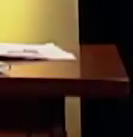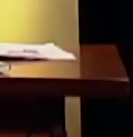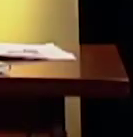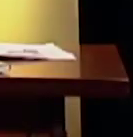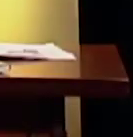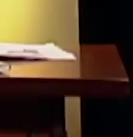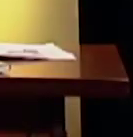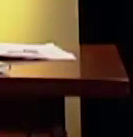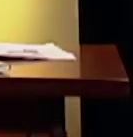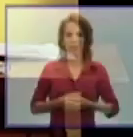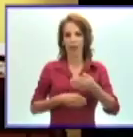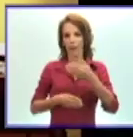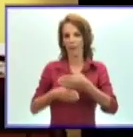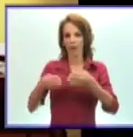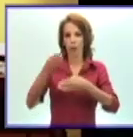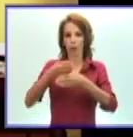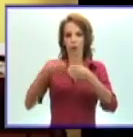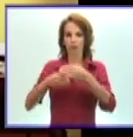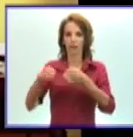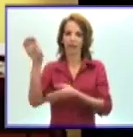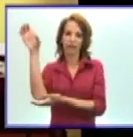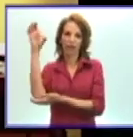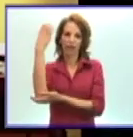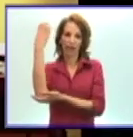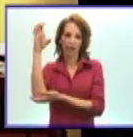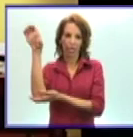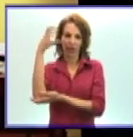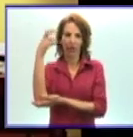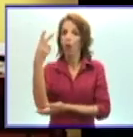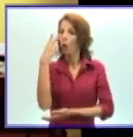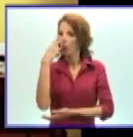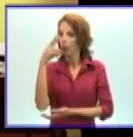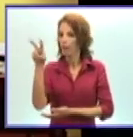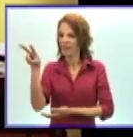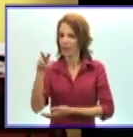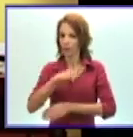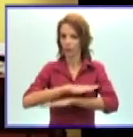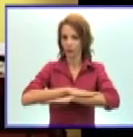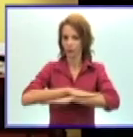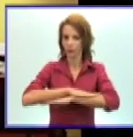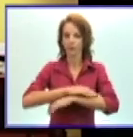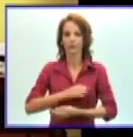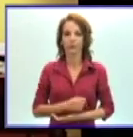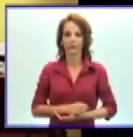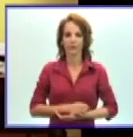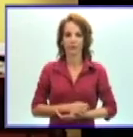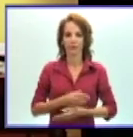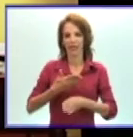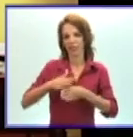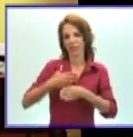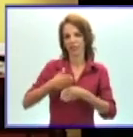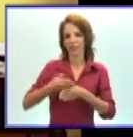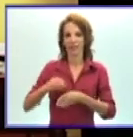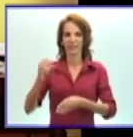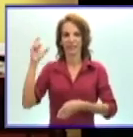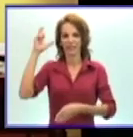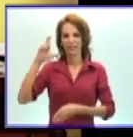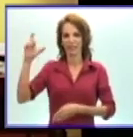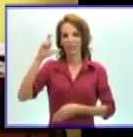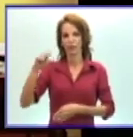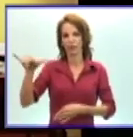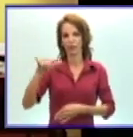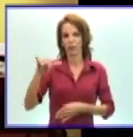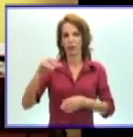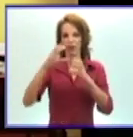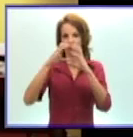Para construir el radar y, bueno, el mirador, diferentes científicos y también físicos tuvieron, y